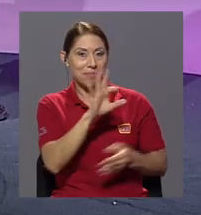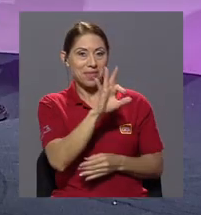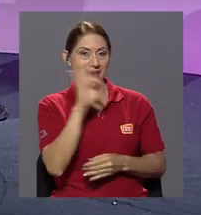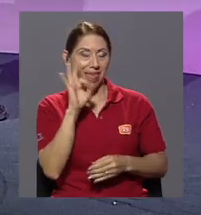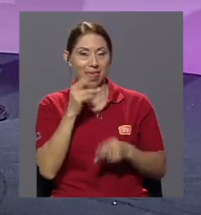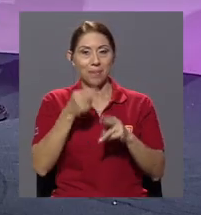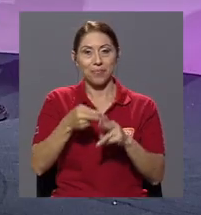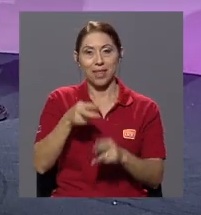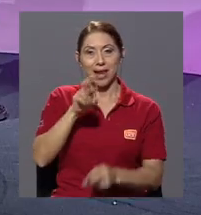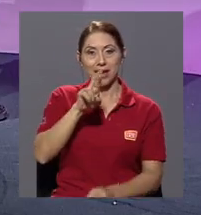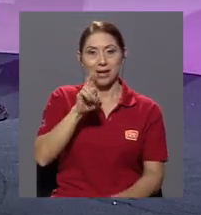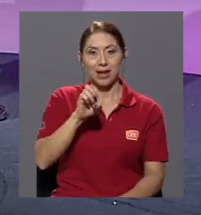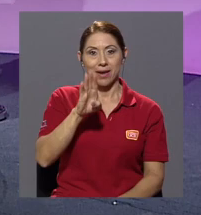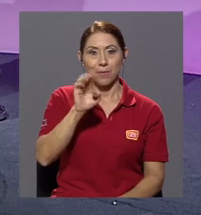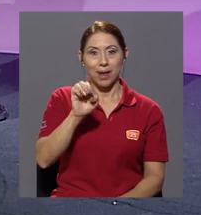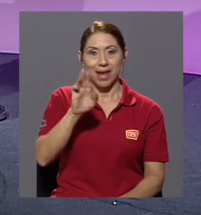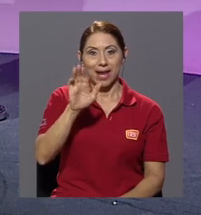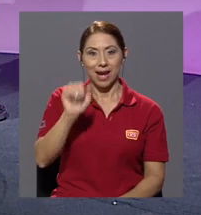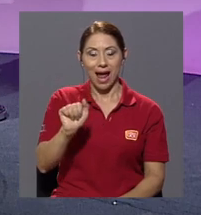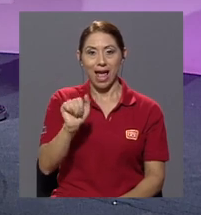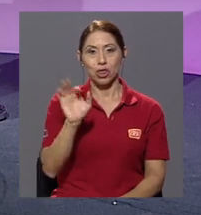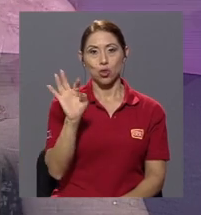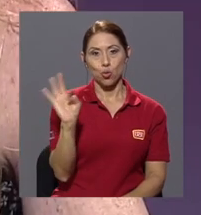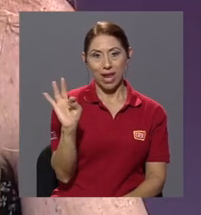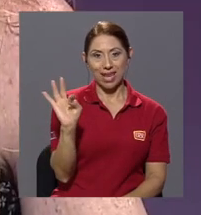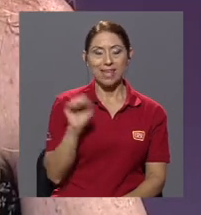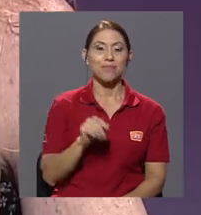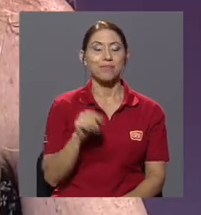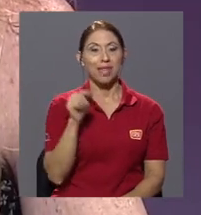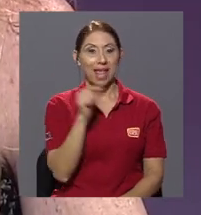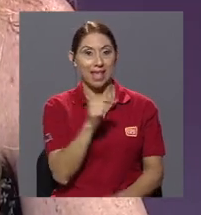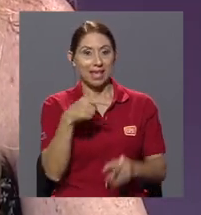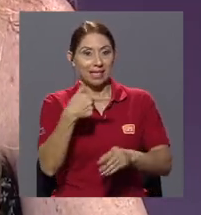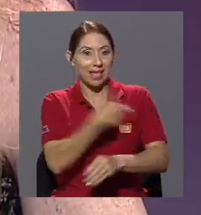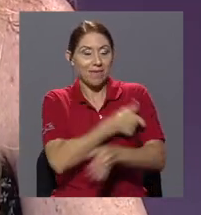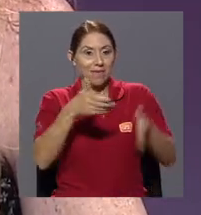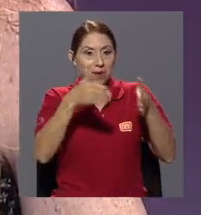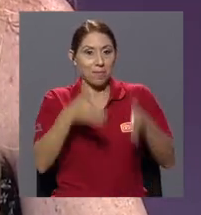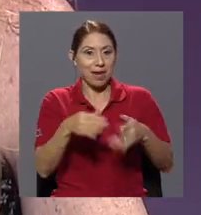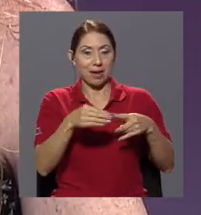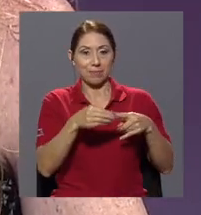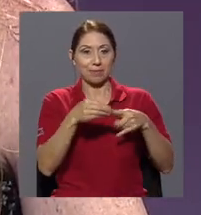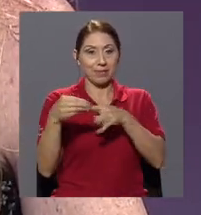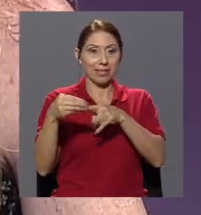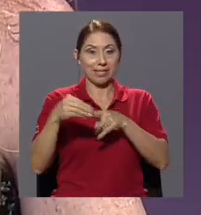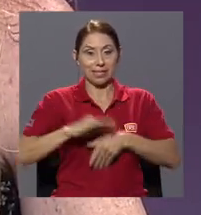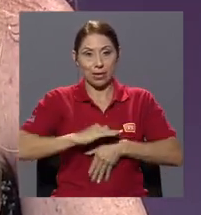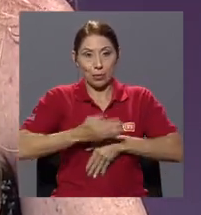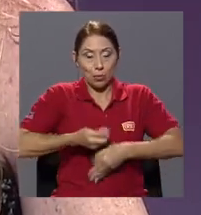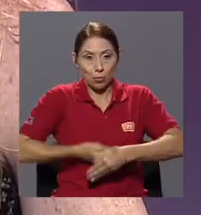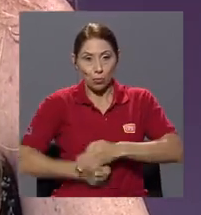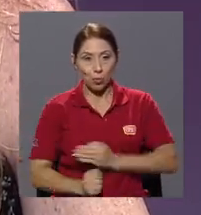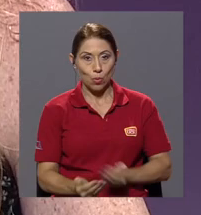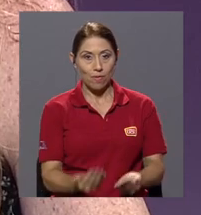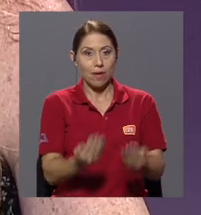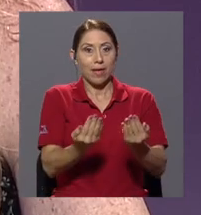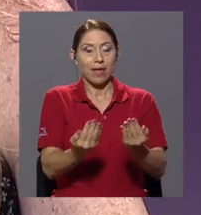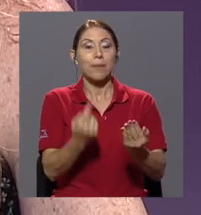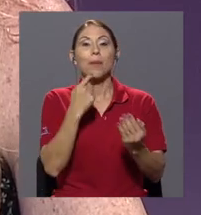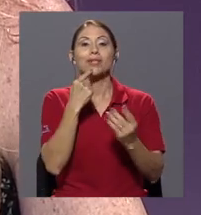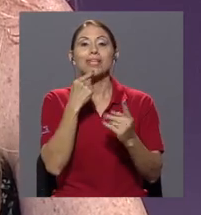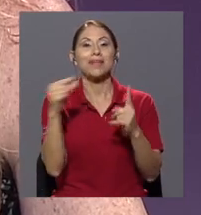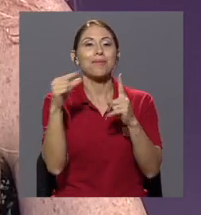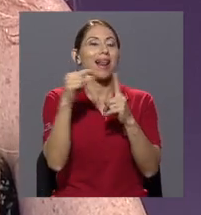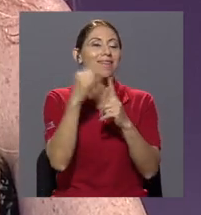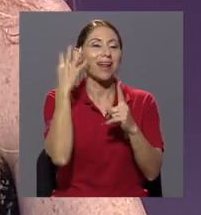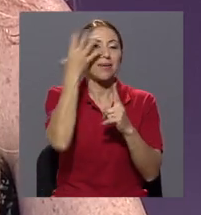como invitada a rebeca tur x quien es enfermera obstetra y vamos a